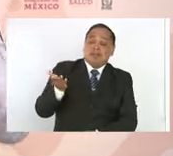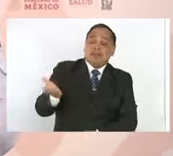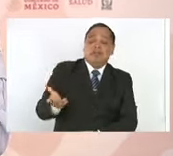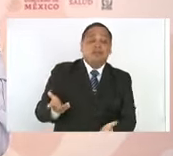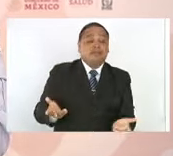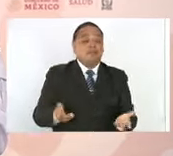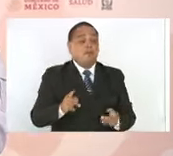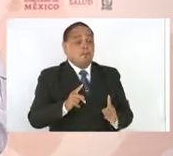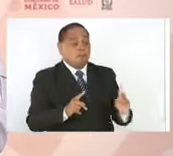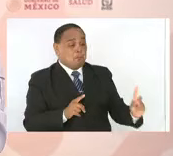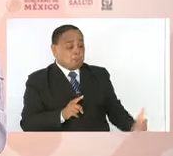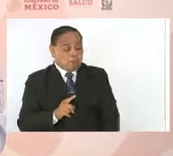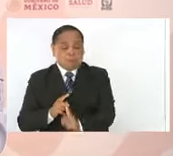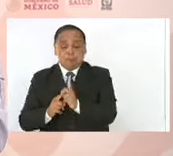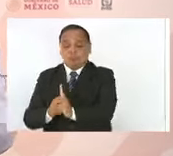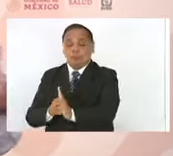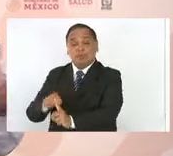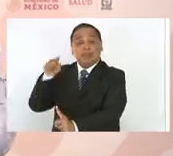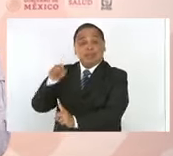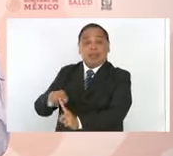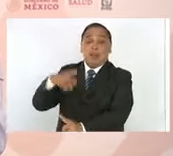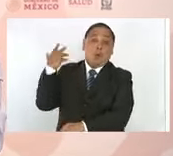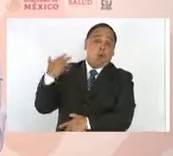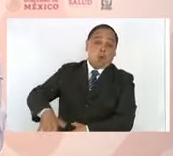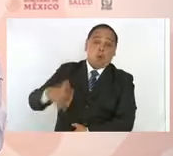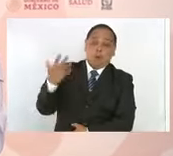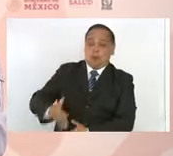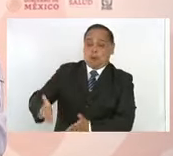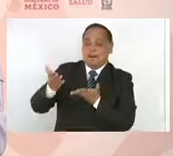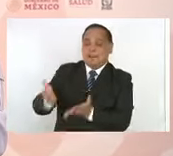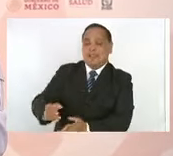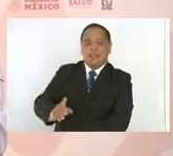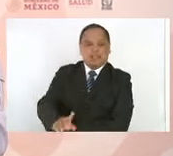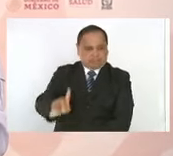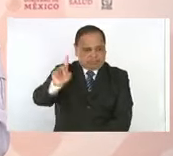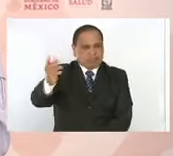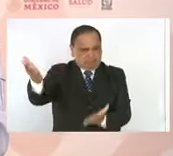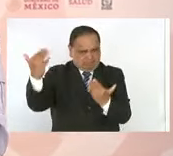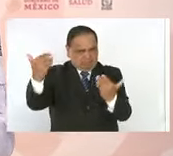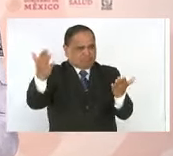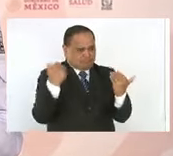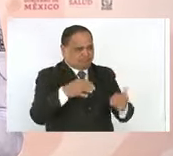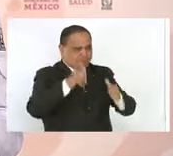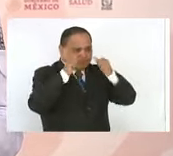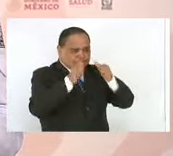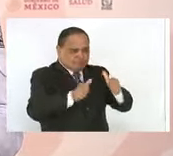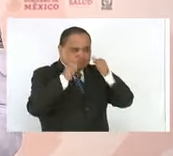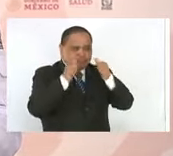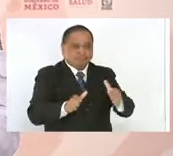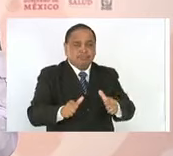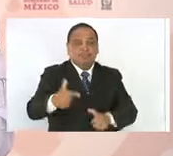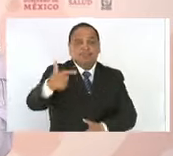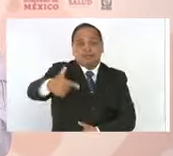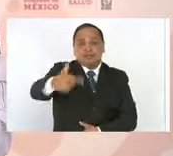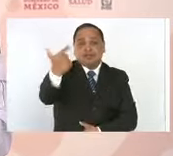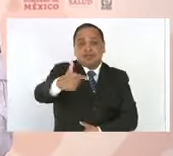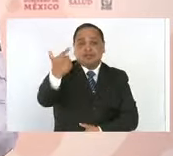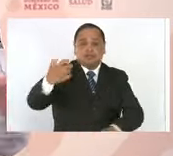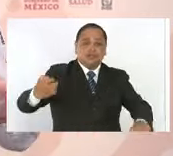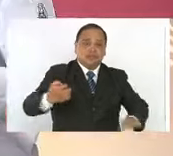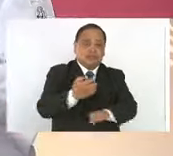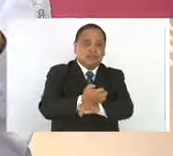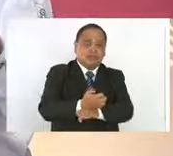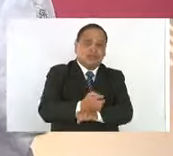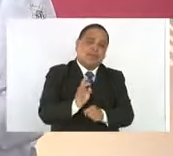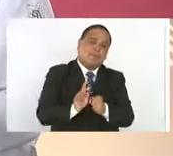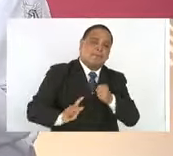médico especialista de planta y listo para atender a las personas que menos tienen. Son 12 estados del país y sus ciudades, pero